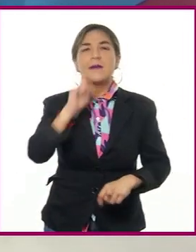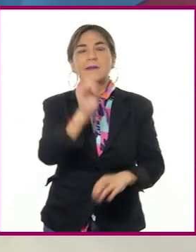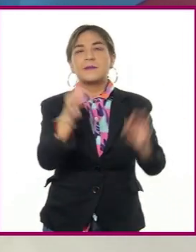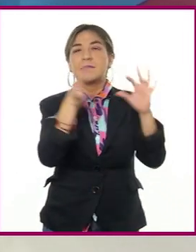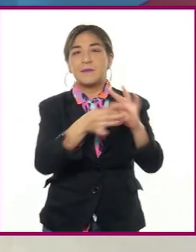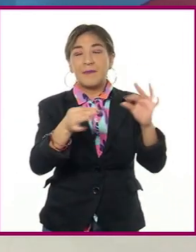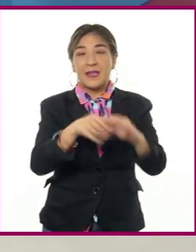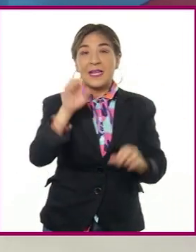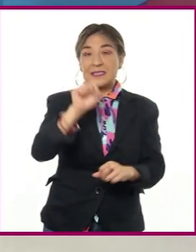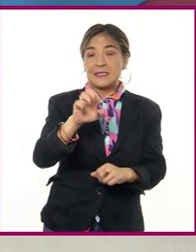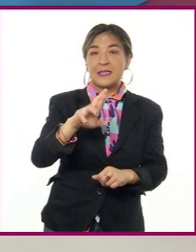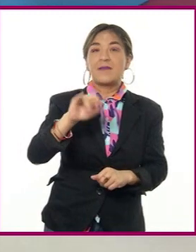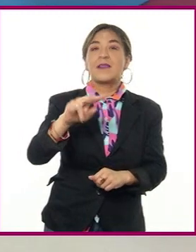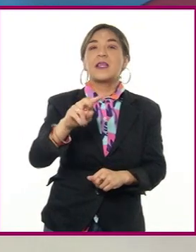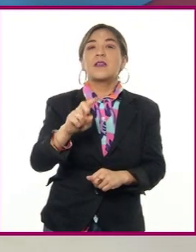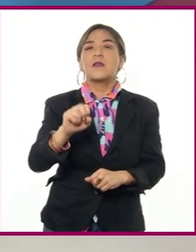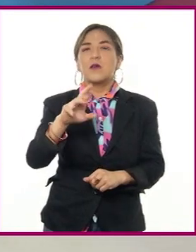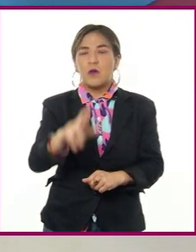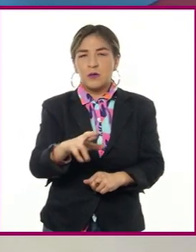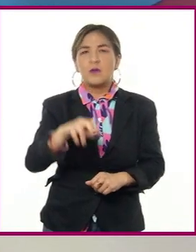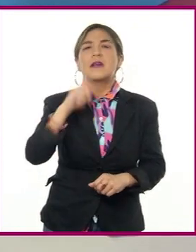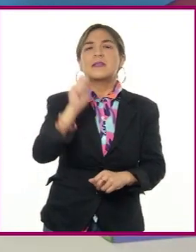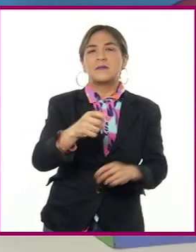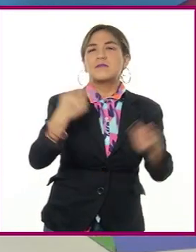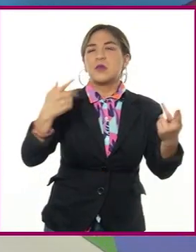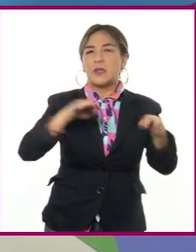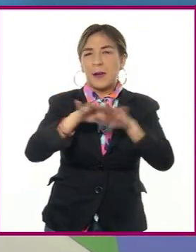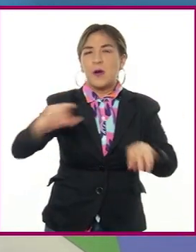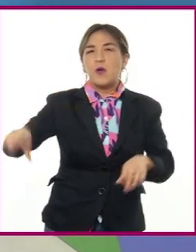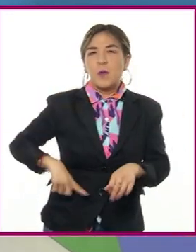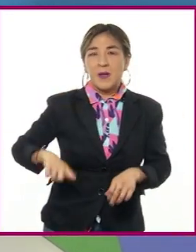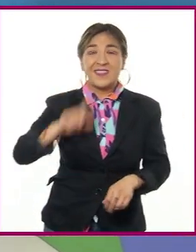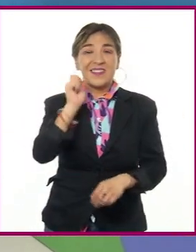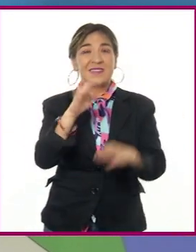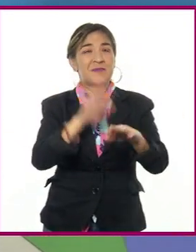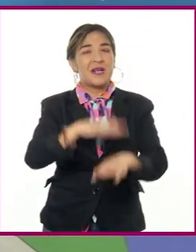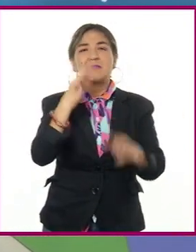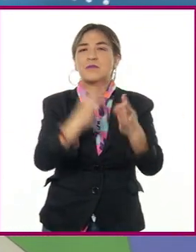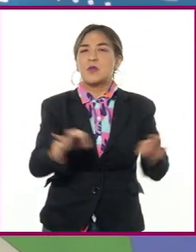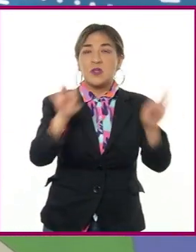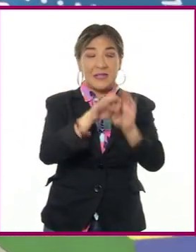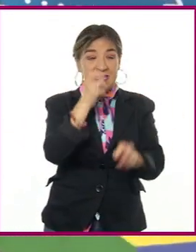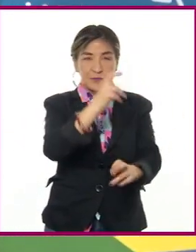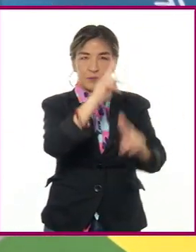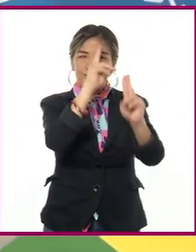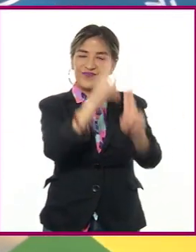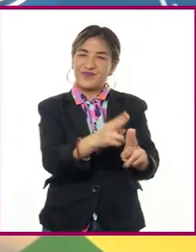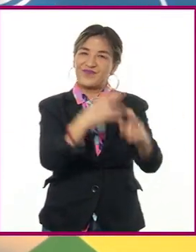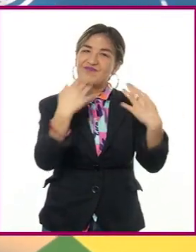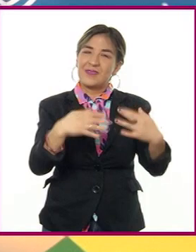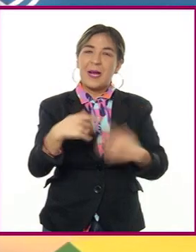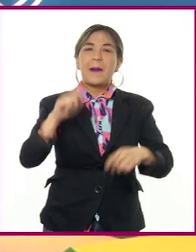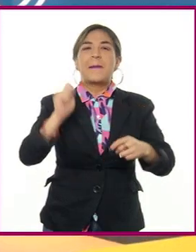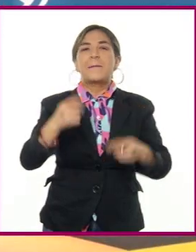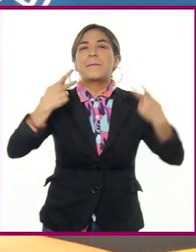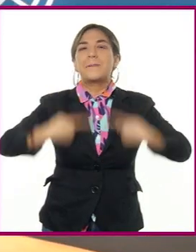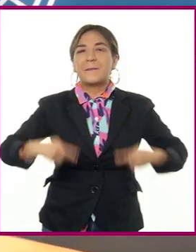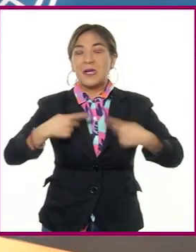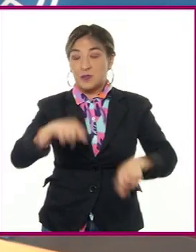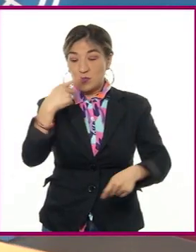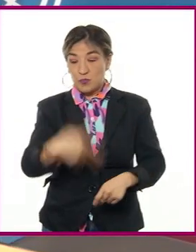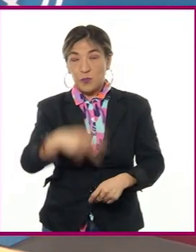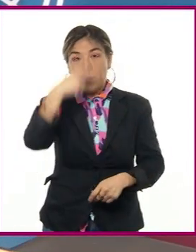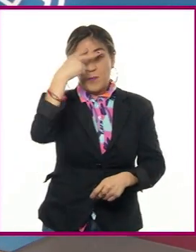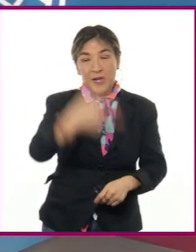que ser servidora o servidor público es tal vez uno de los más grandes honores al que puede aspirar una o un ciudadano